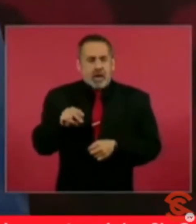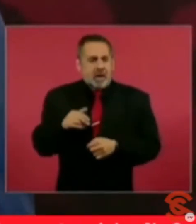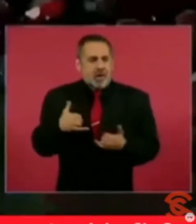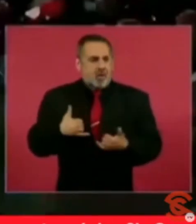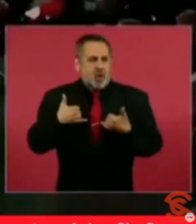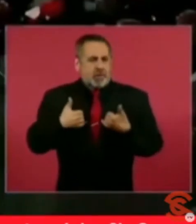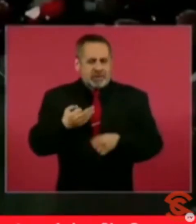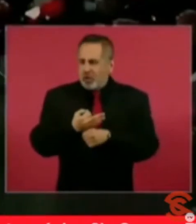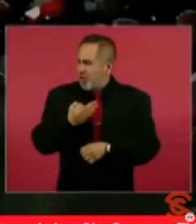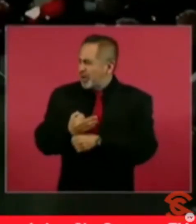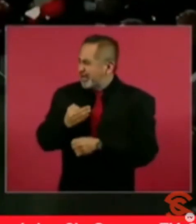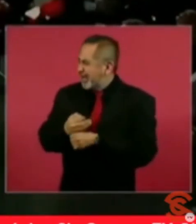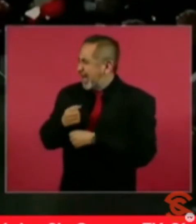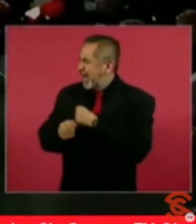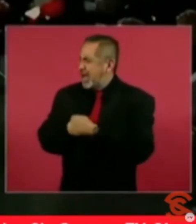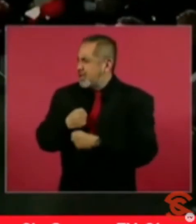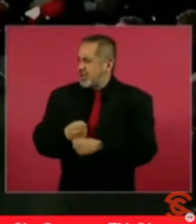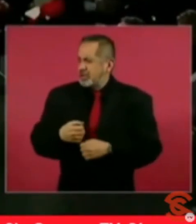Luna ahora.